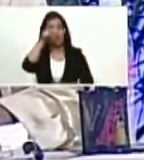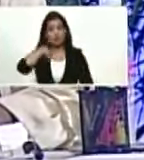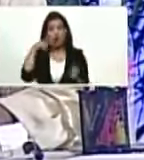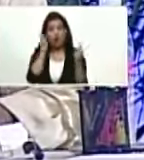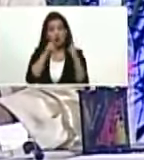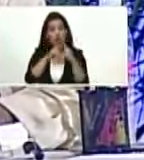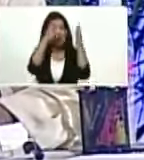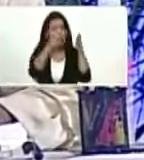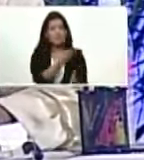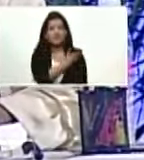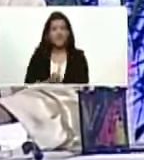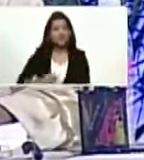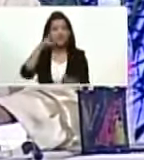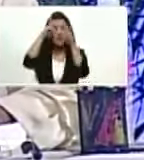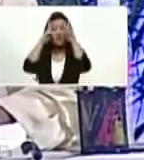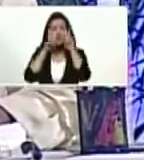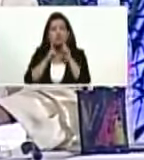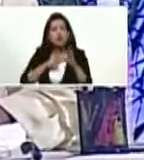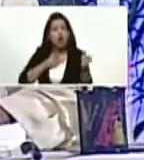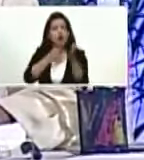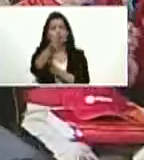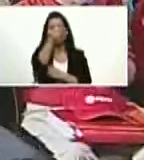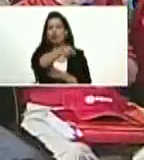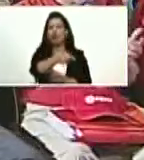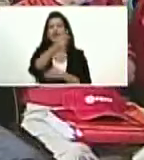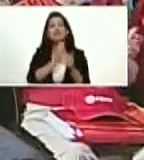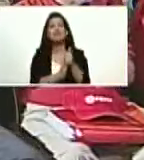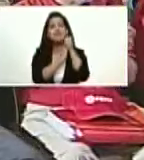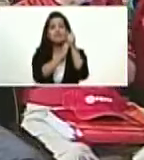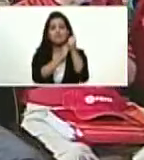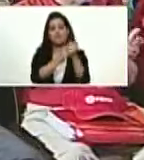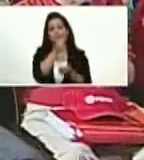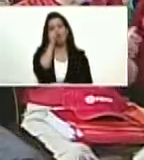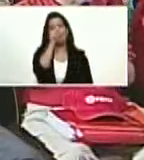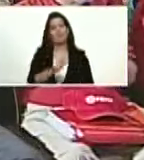Bolivia. Y digo que América es un líder íntegro.